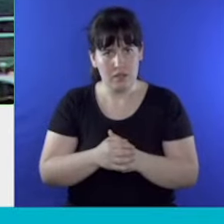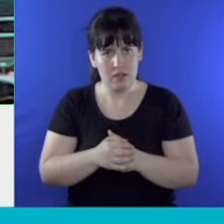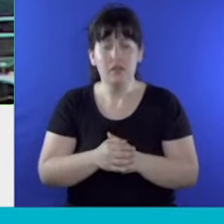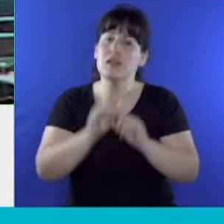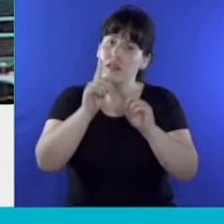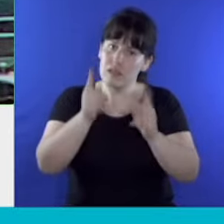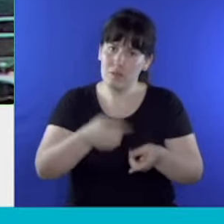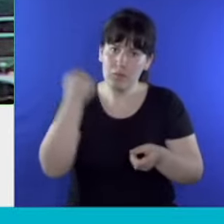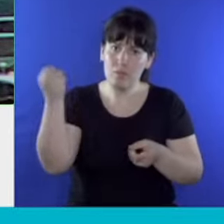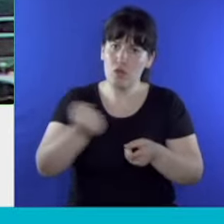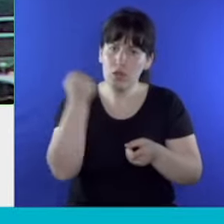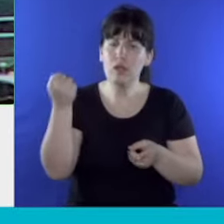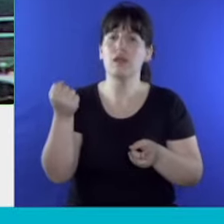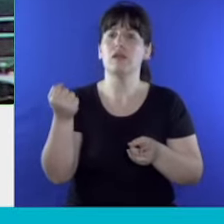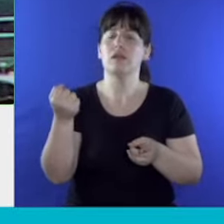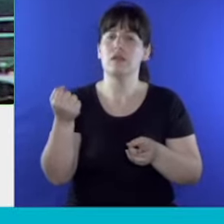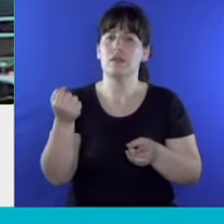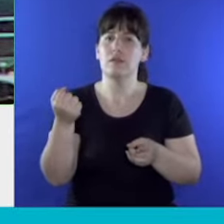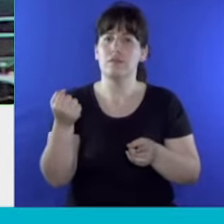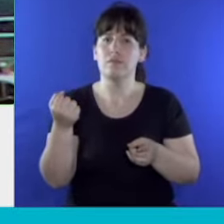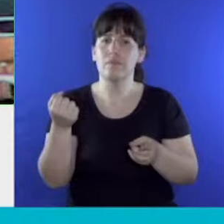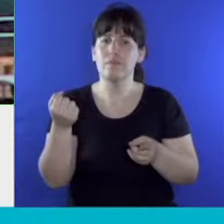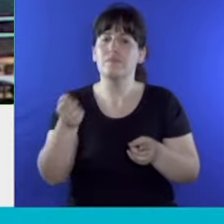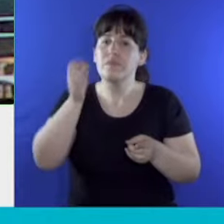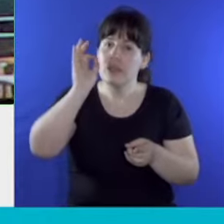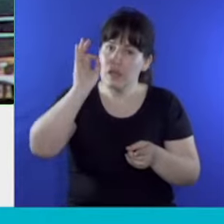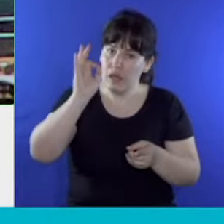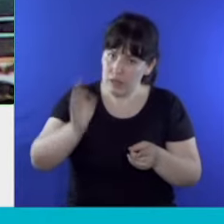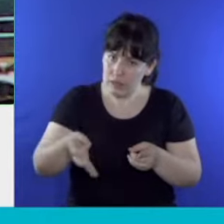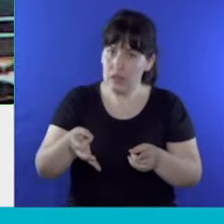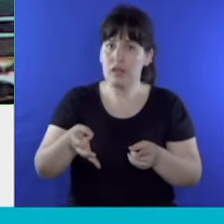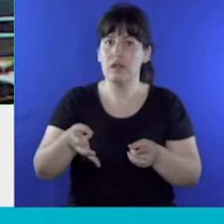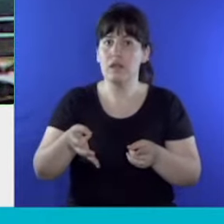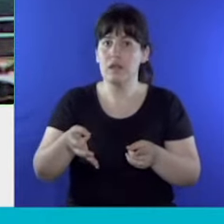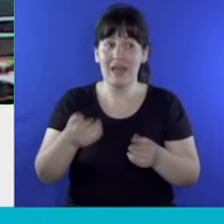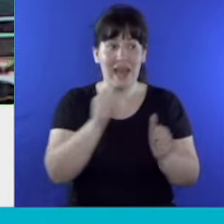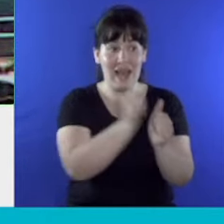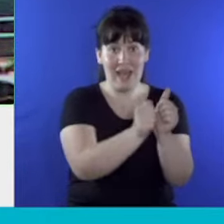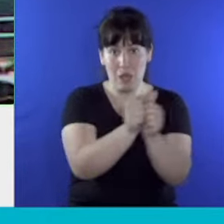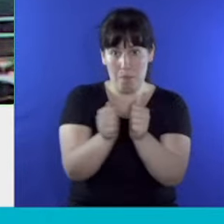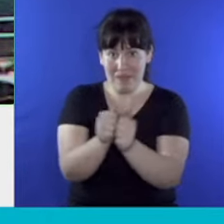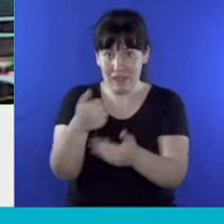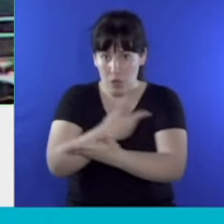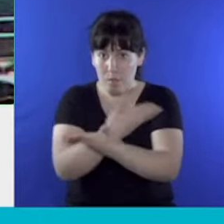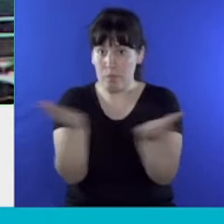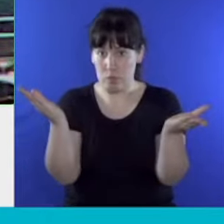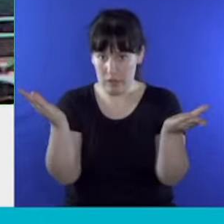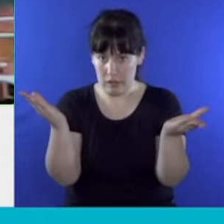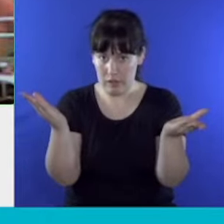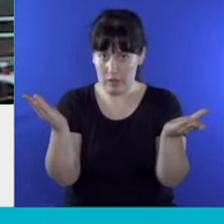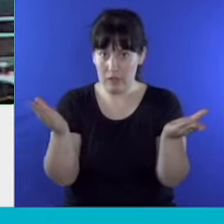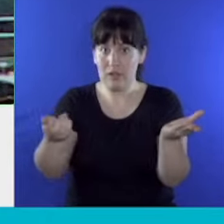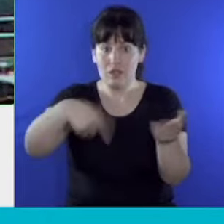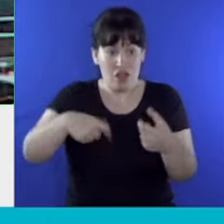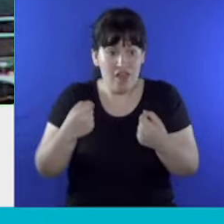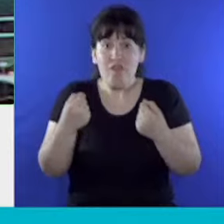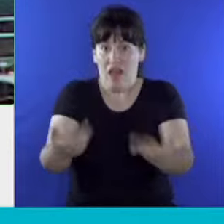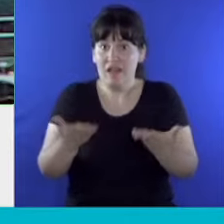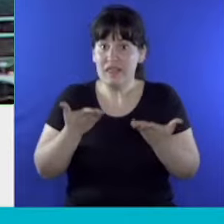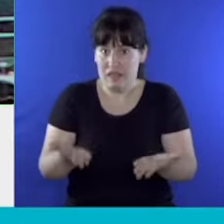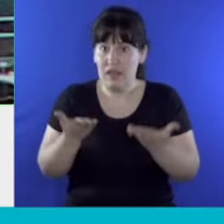Y es muy importante también saber que las empresas públicas prestan